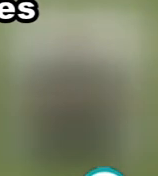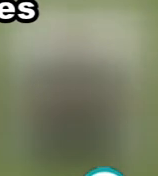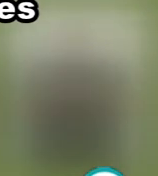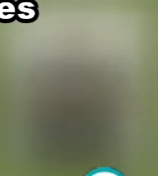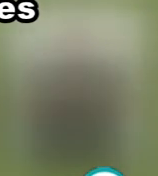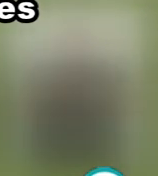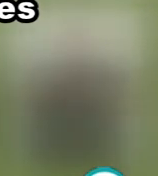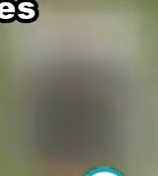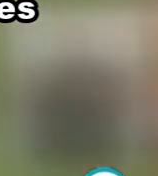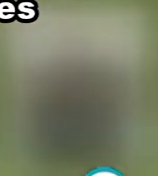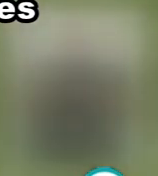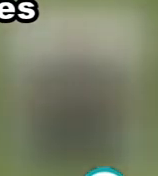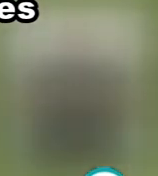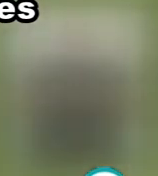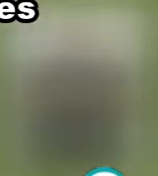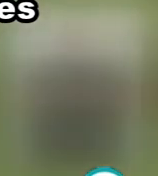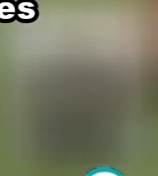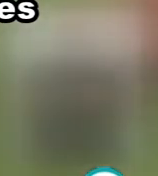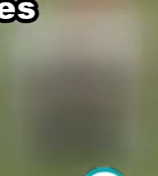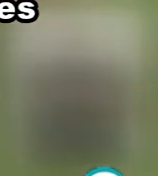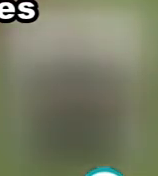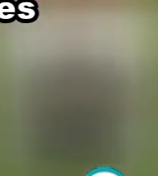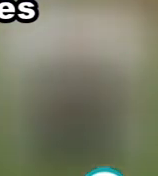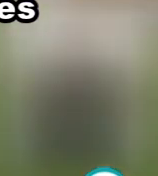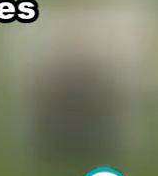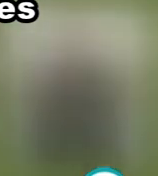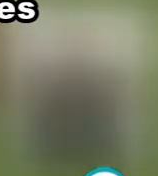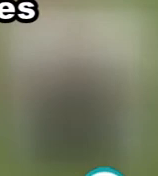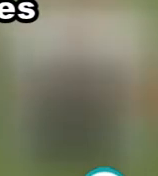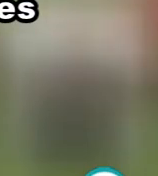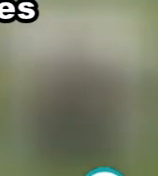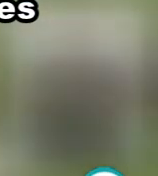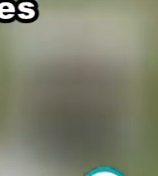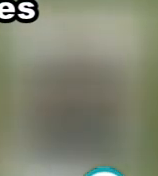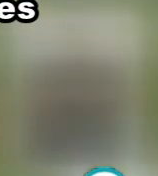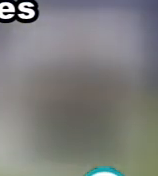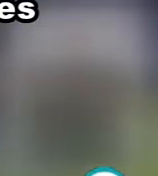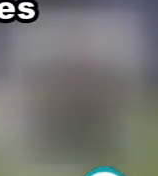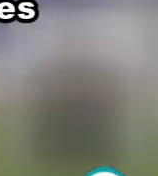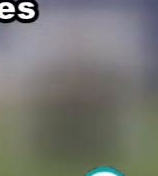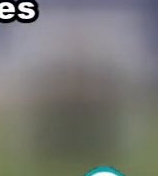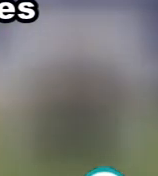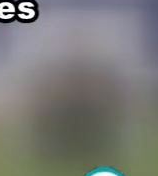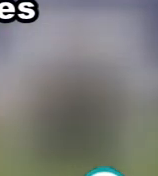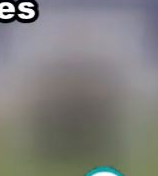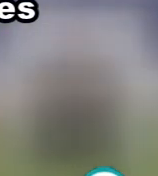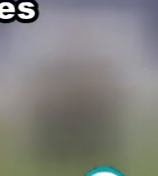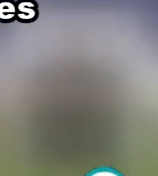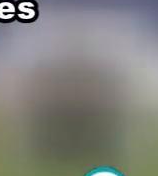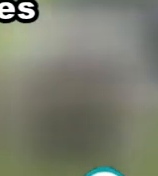pasa rozando el palo también. La verdad que estuvo muy bien. Y el Córdoba además perdiendo tiempo, corriendo muchísimo. O sea, que parecía que se